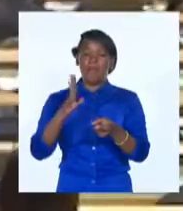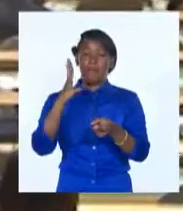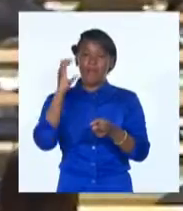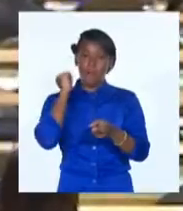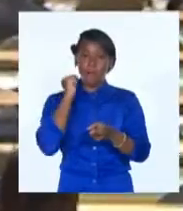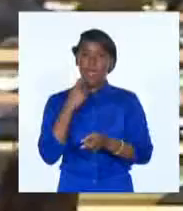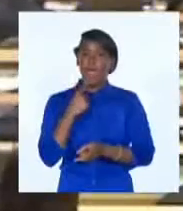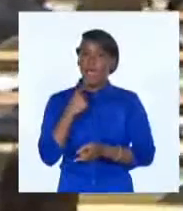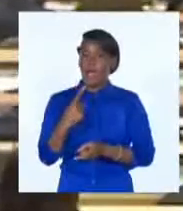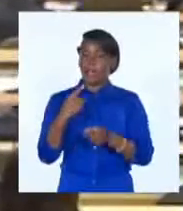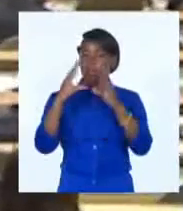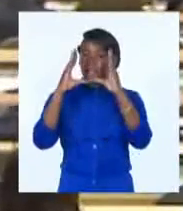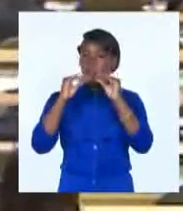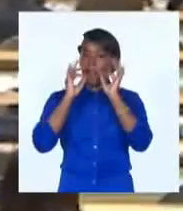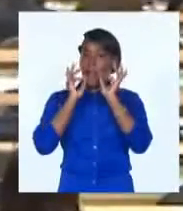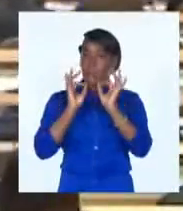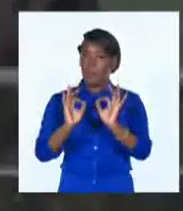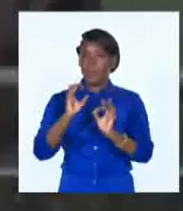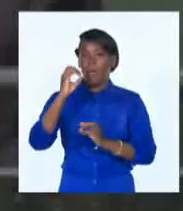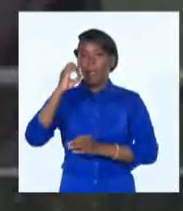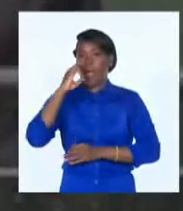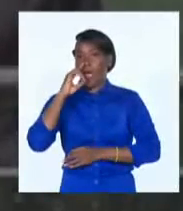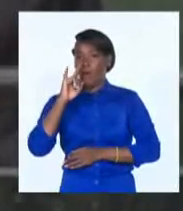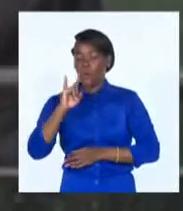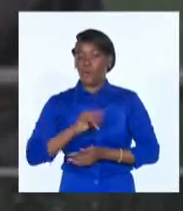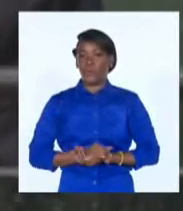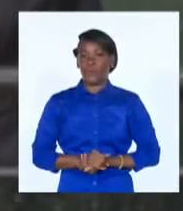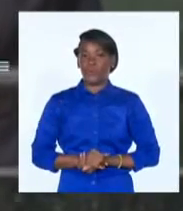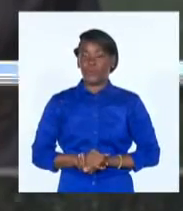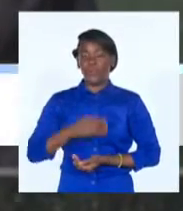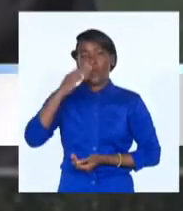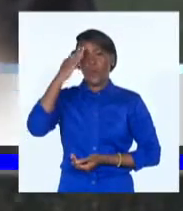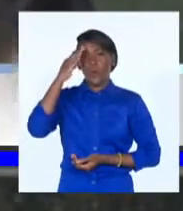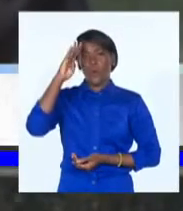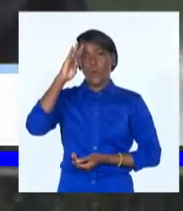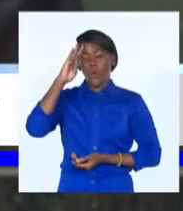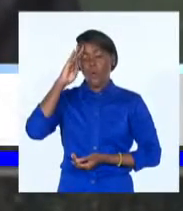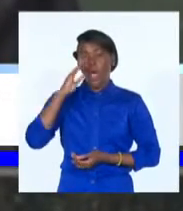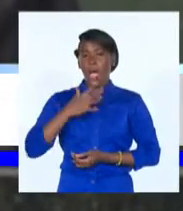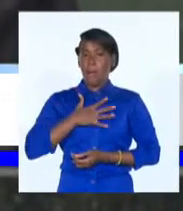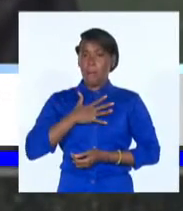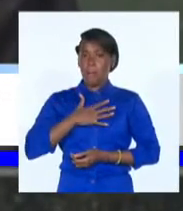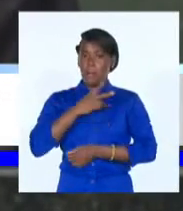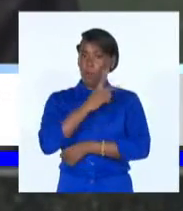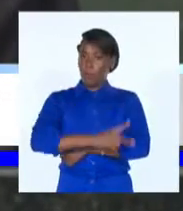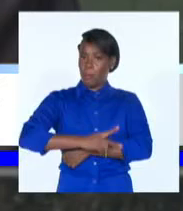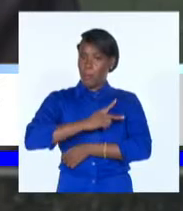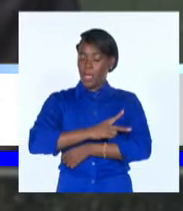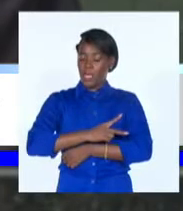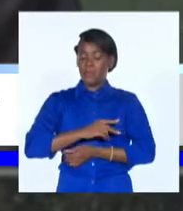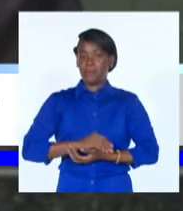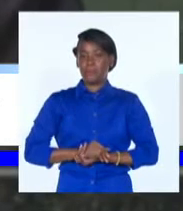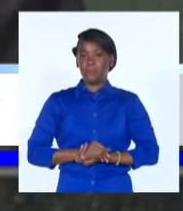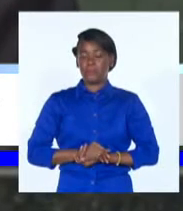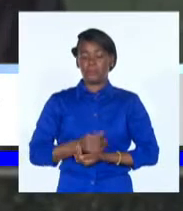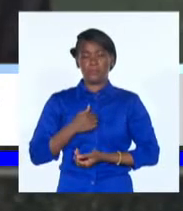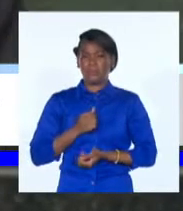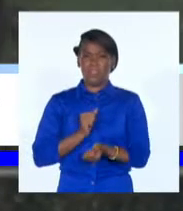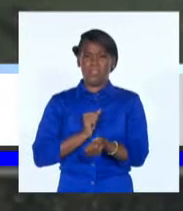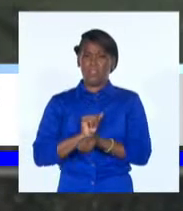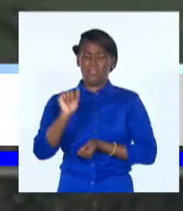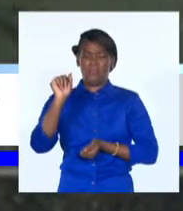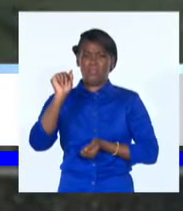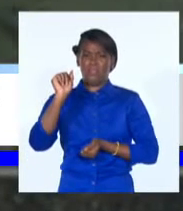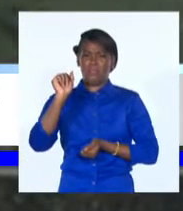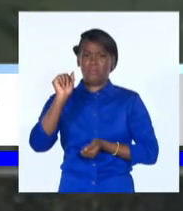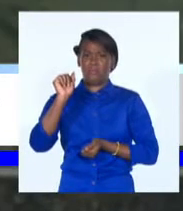de Naciones Unidas. Cuba celebra con profundo compromiso el 70 aniversario